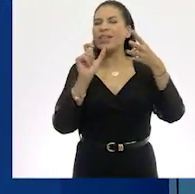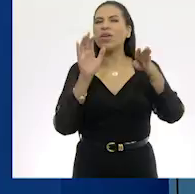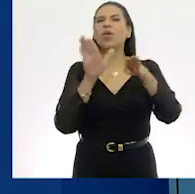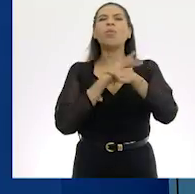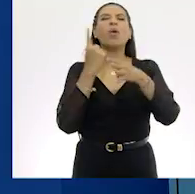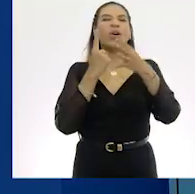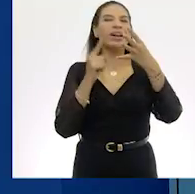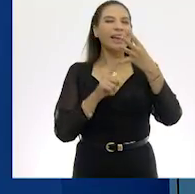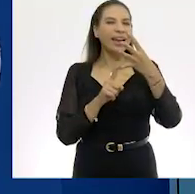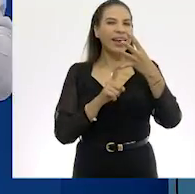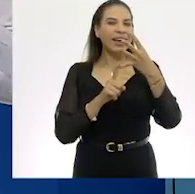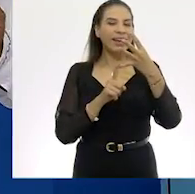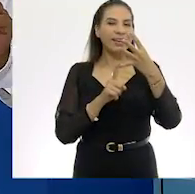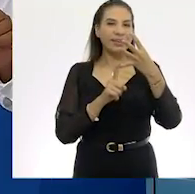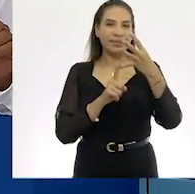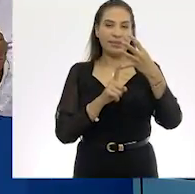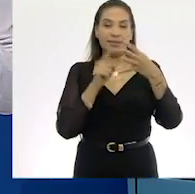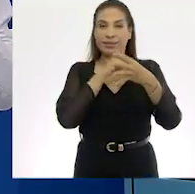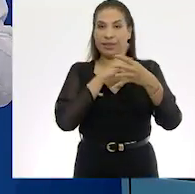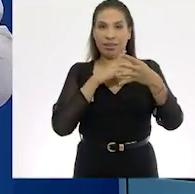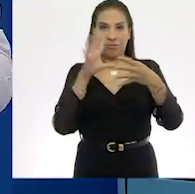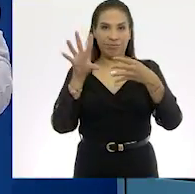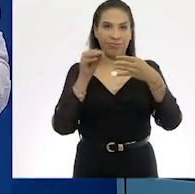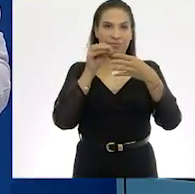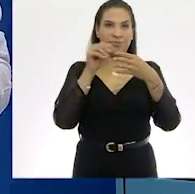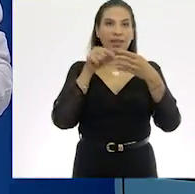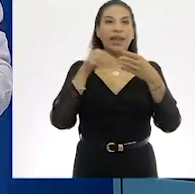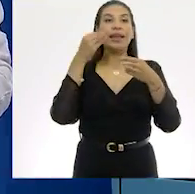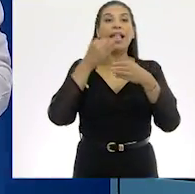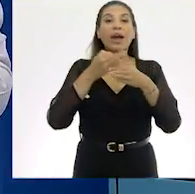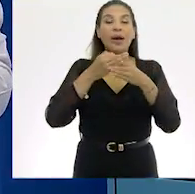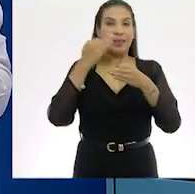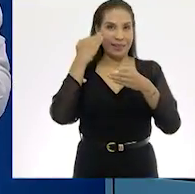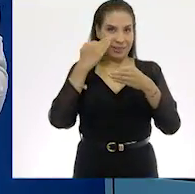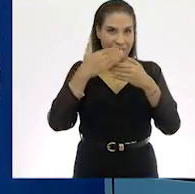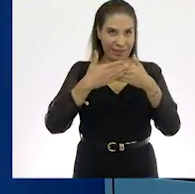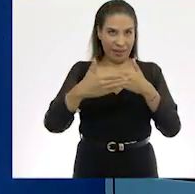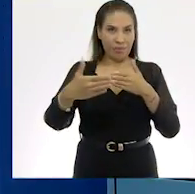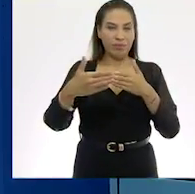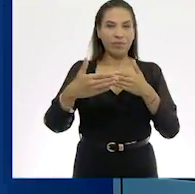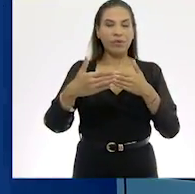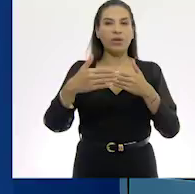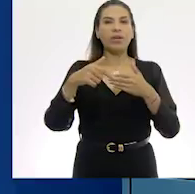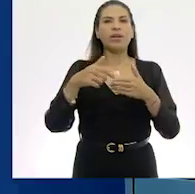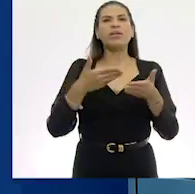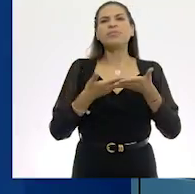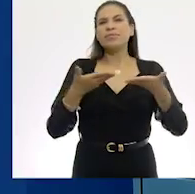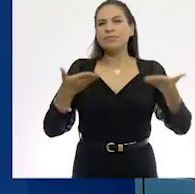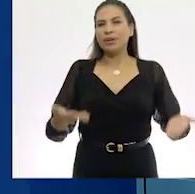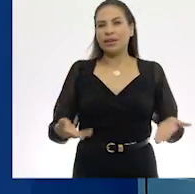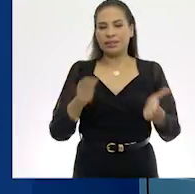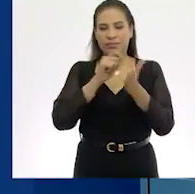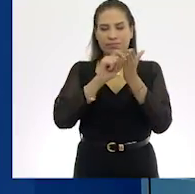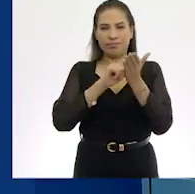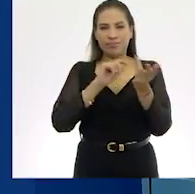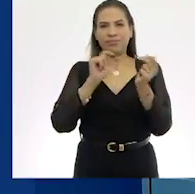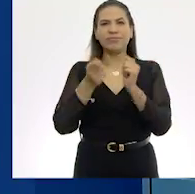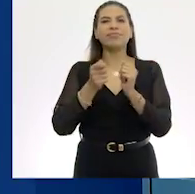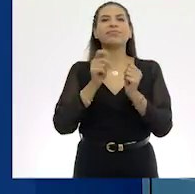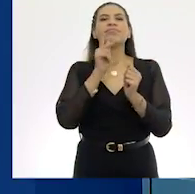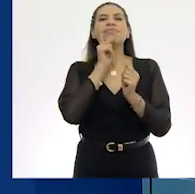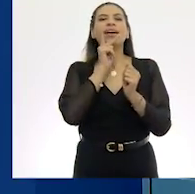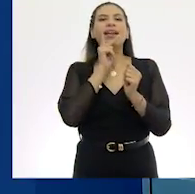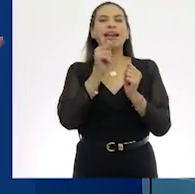qué? Debe ser redactado en tiempo presente y debes transcribir las palabras del autor sin